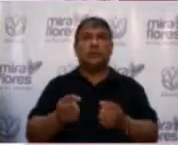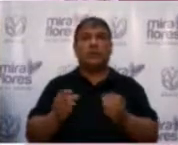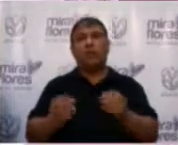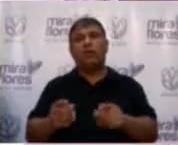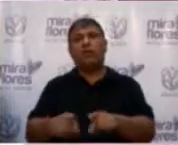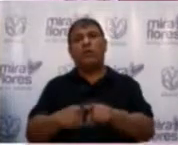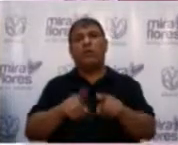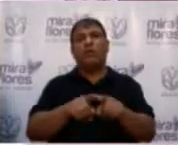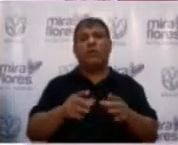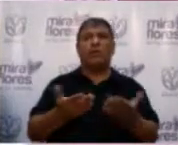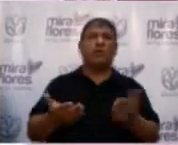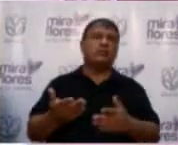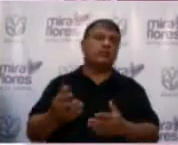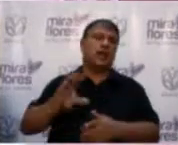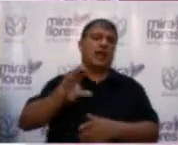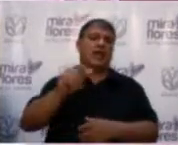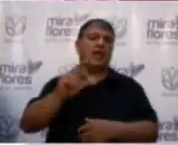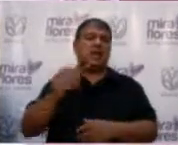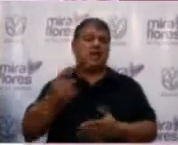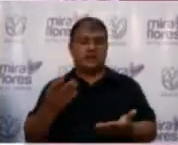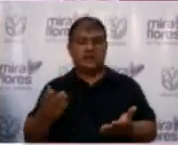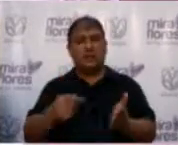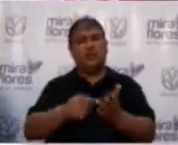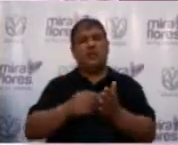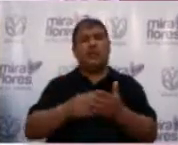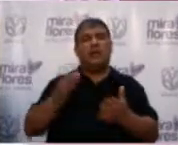con cargas va a tener un precio mucho menor.